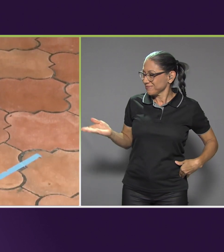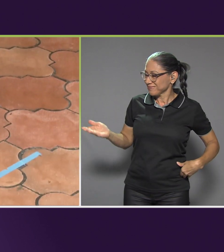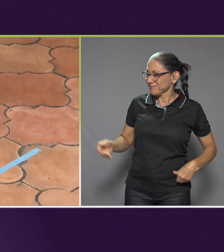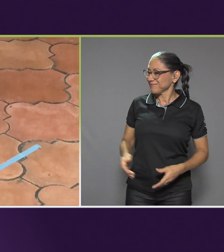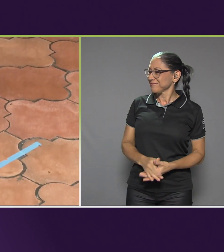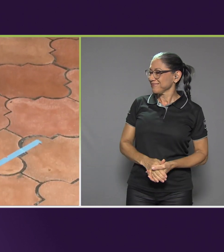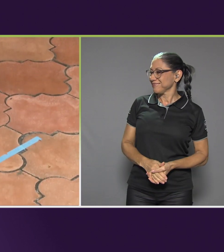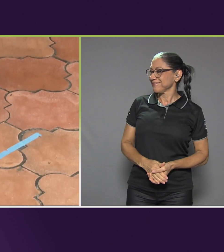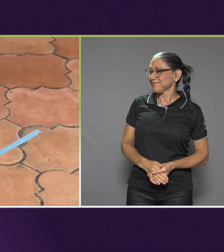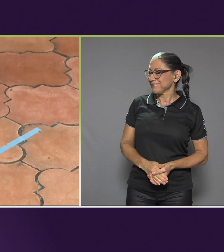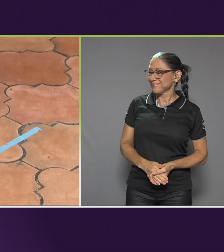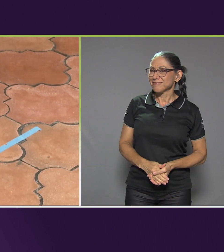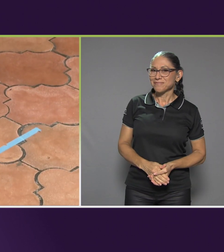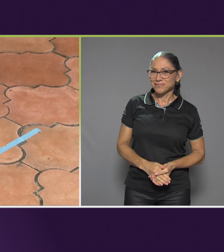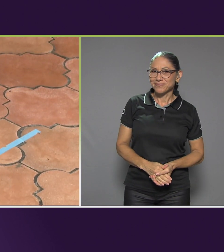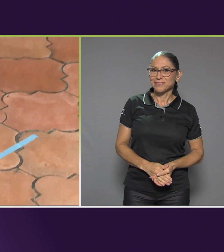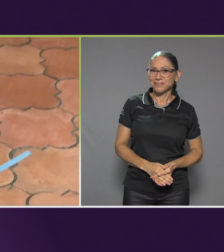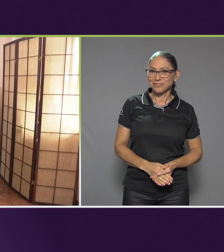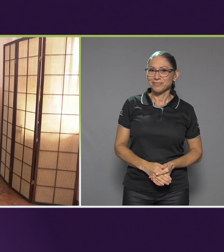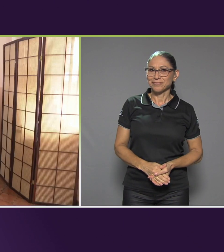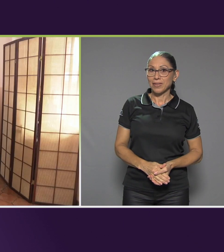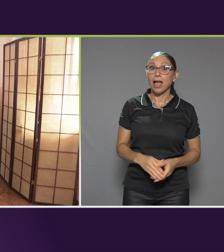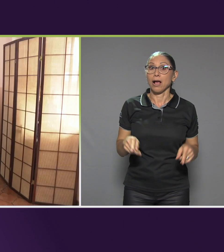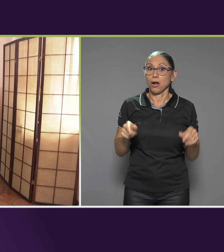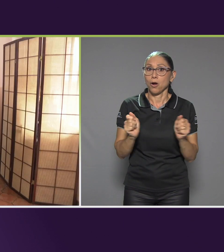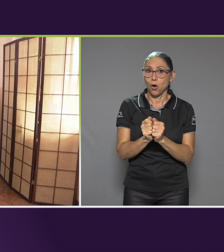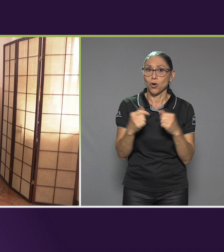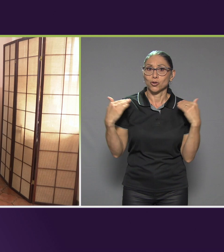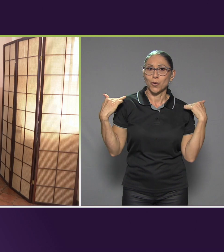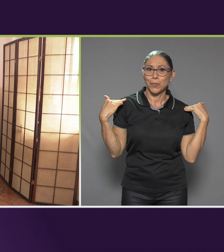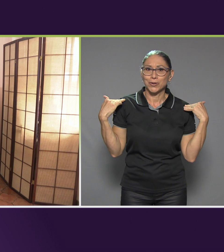vamos. Hombro.